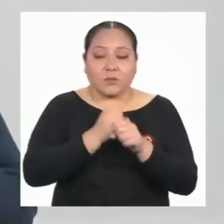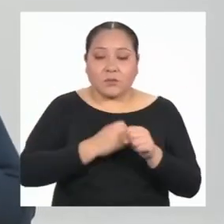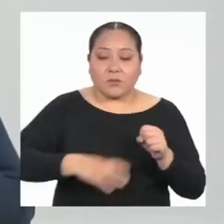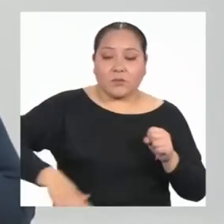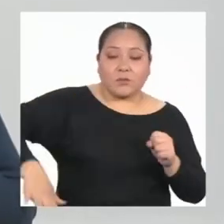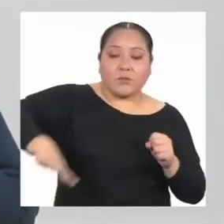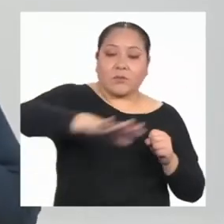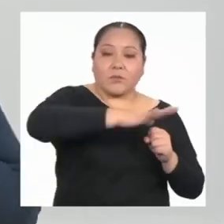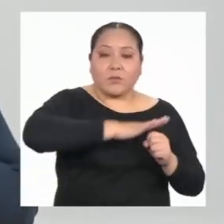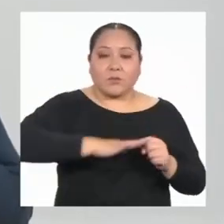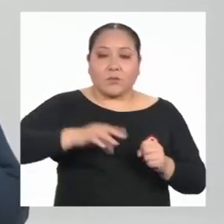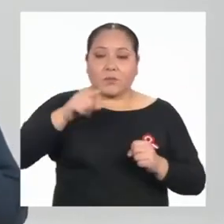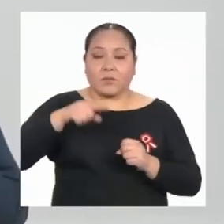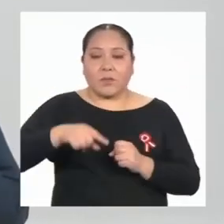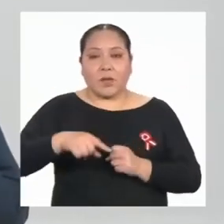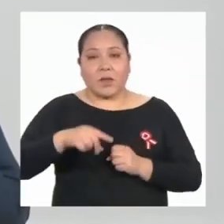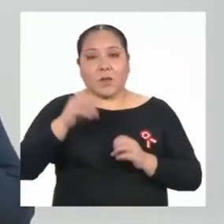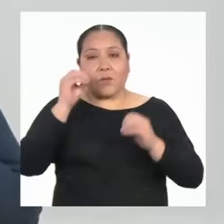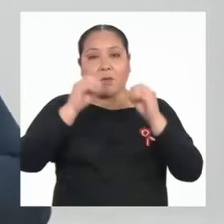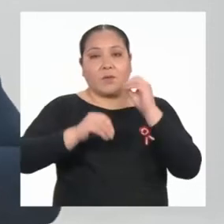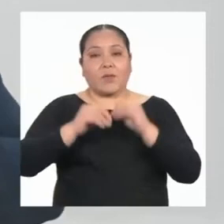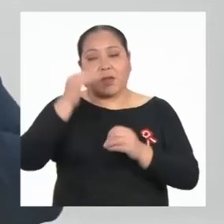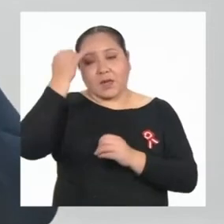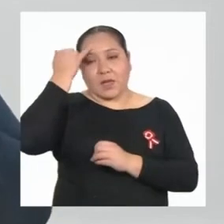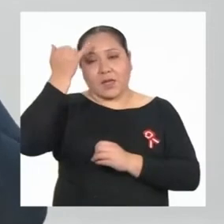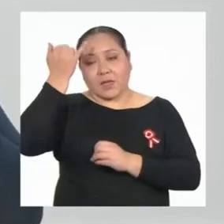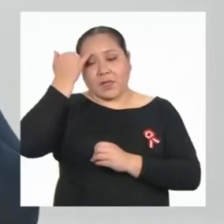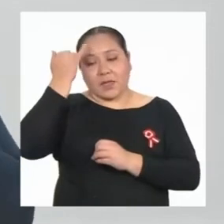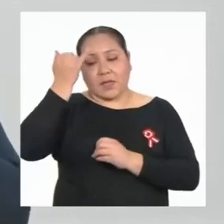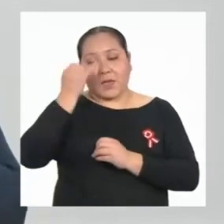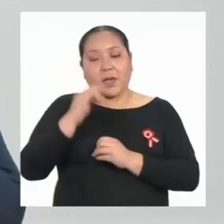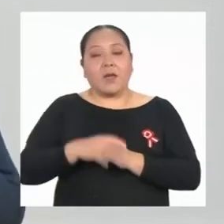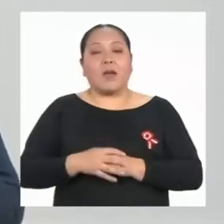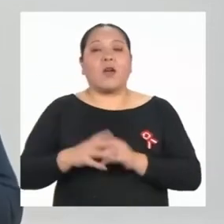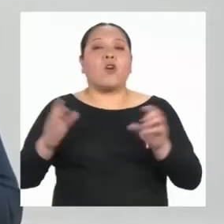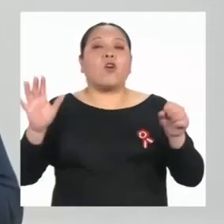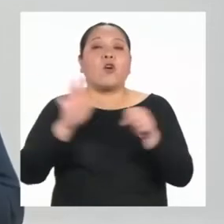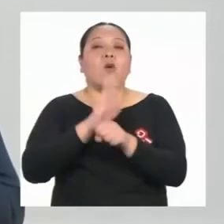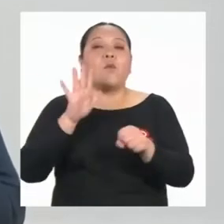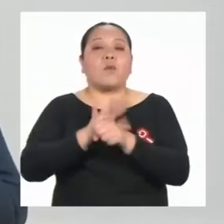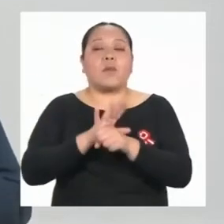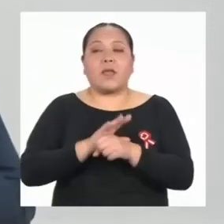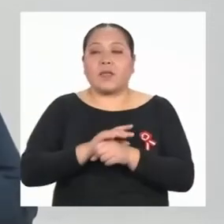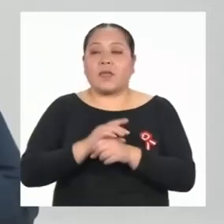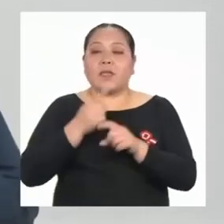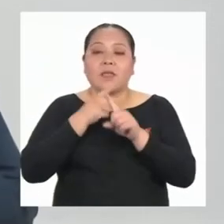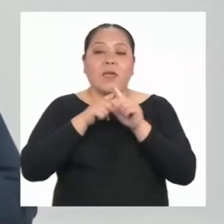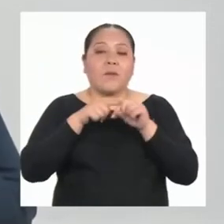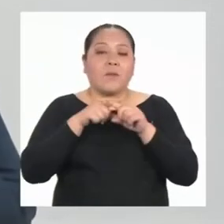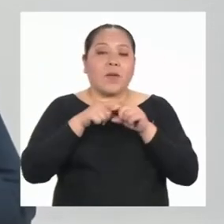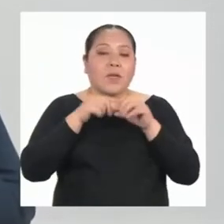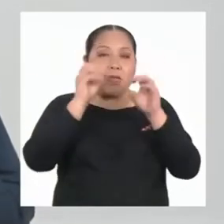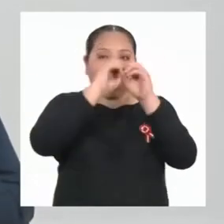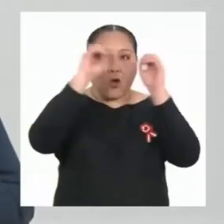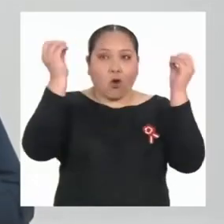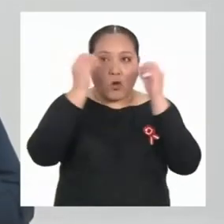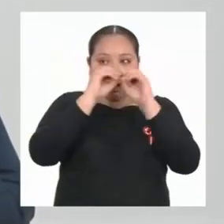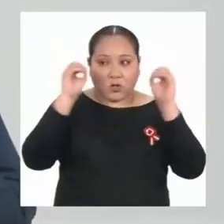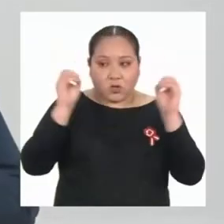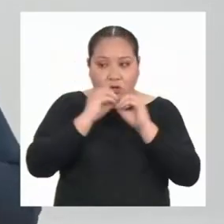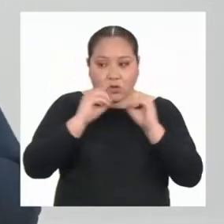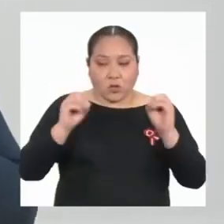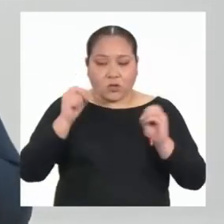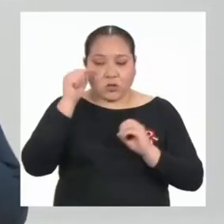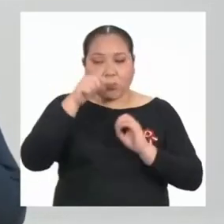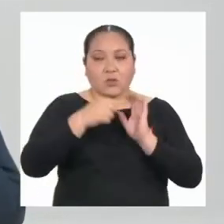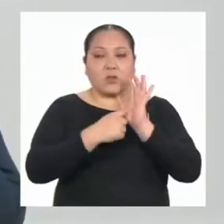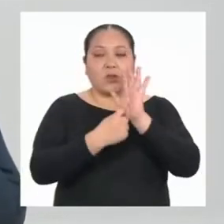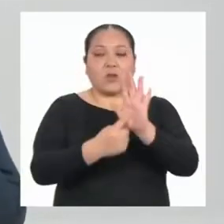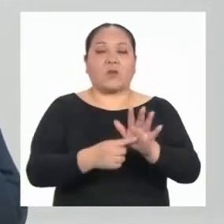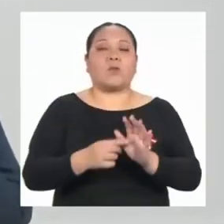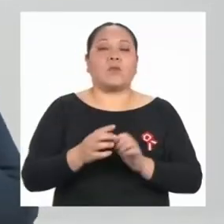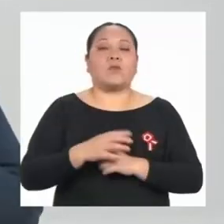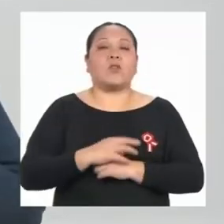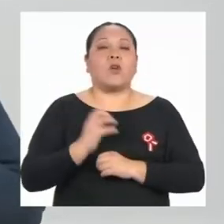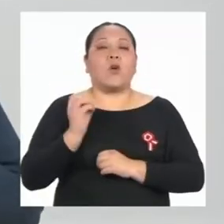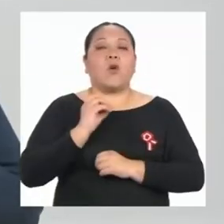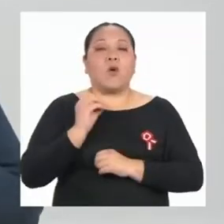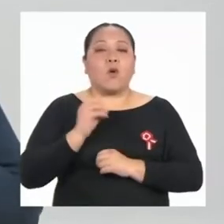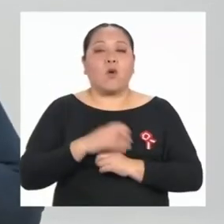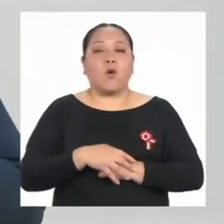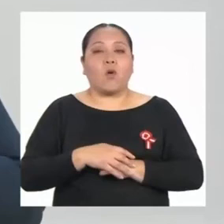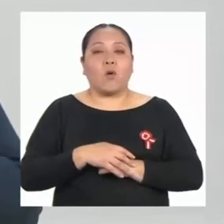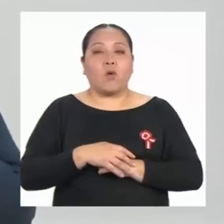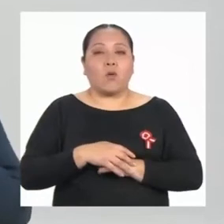la proposición más general a partir de un conjunto de oraciones que la ejemplifican. O la estrategia